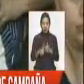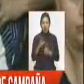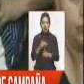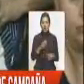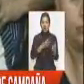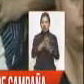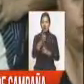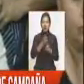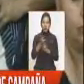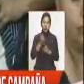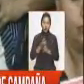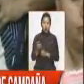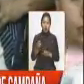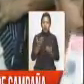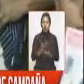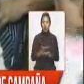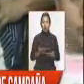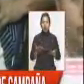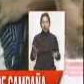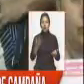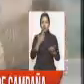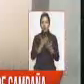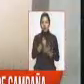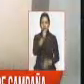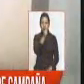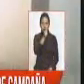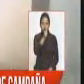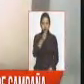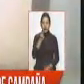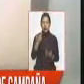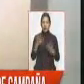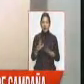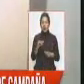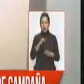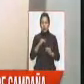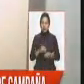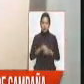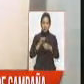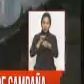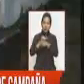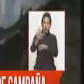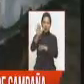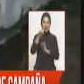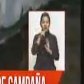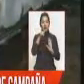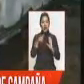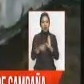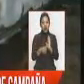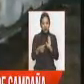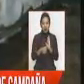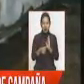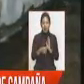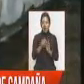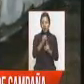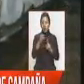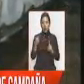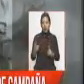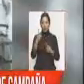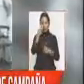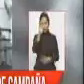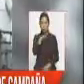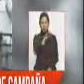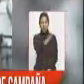y destrozos de bienes privados. Estoy haciendo llegar una carta, una nota al